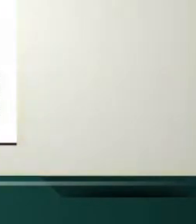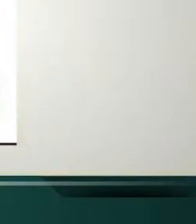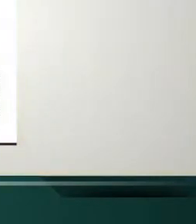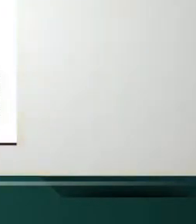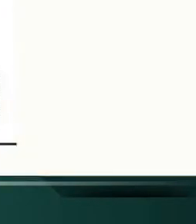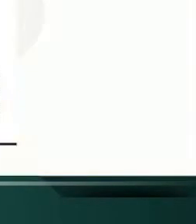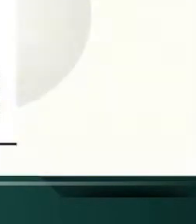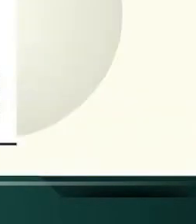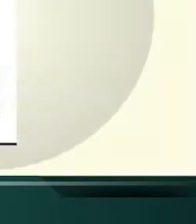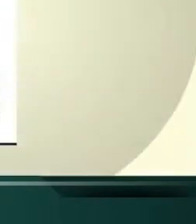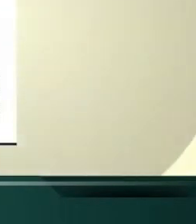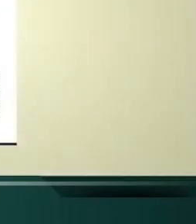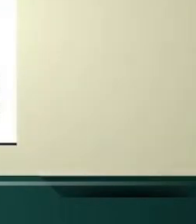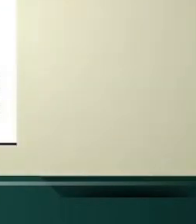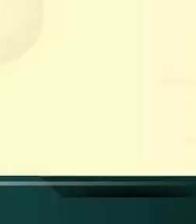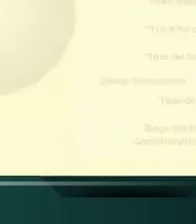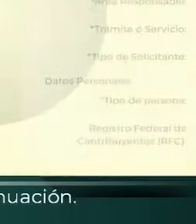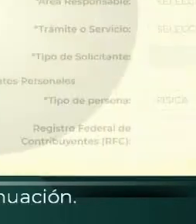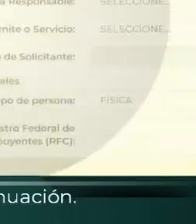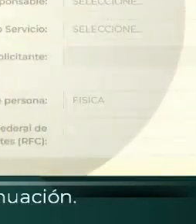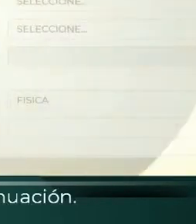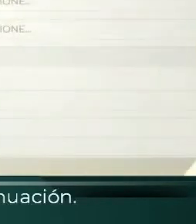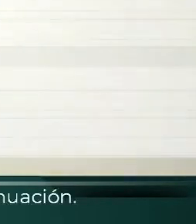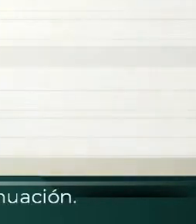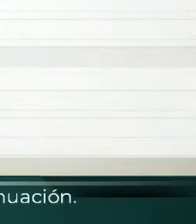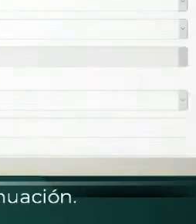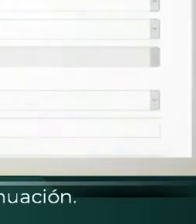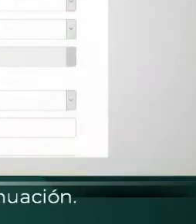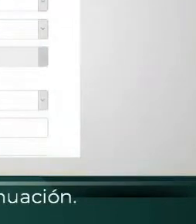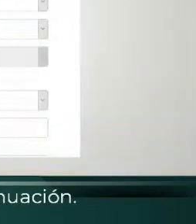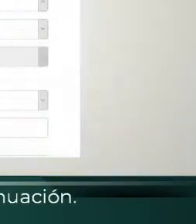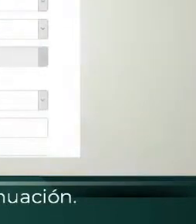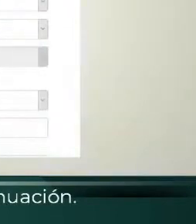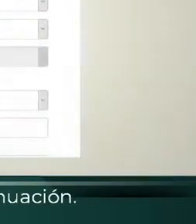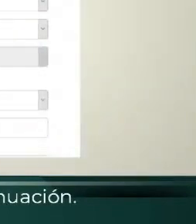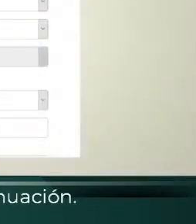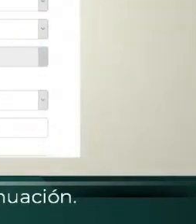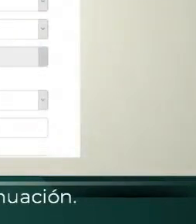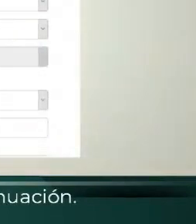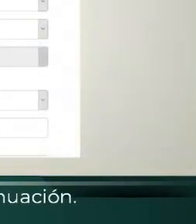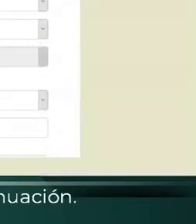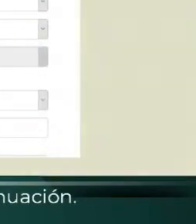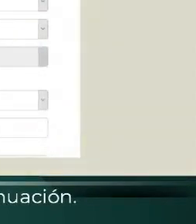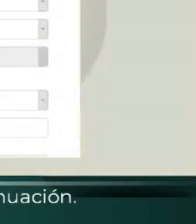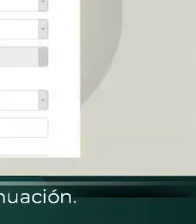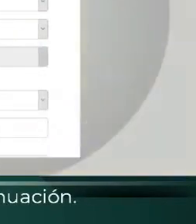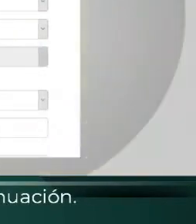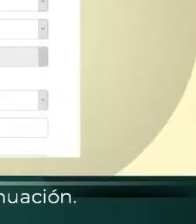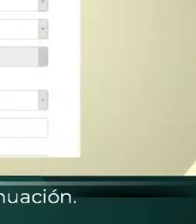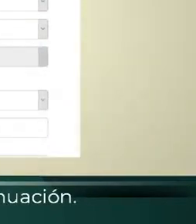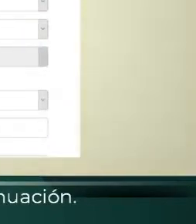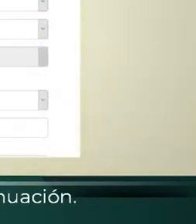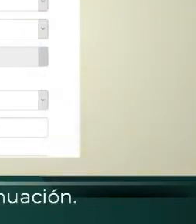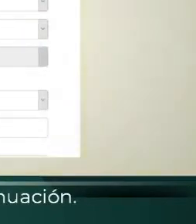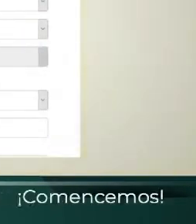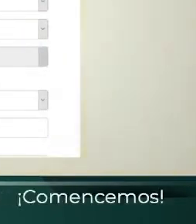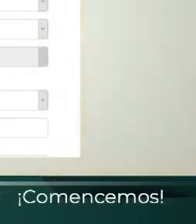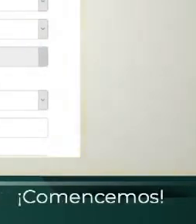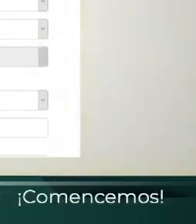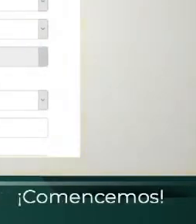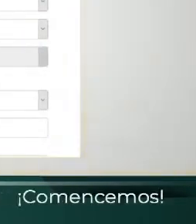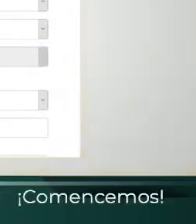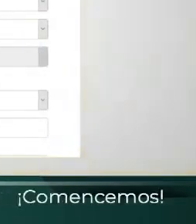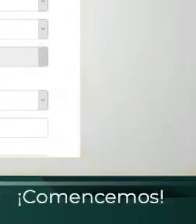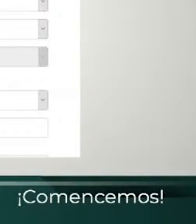otro documento oficial. En algunas casillas escribe los datos como te indicamos a continuación,